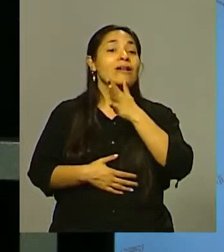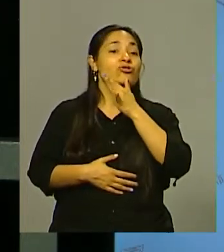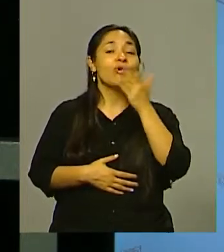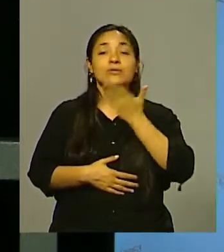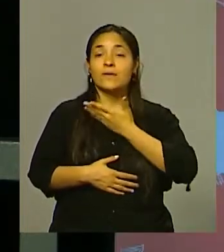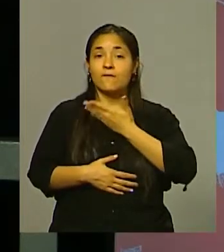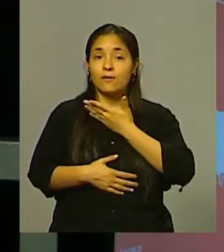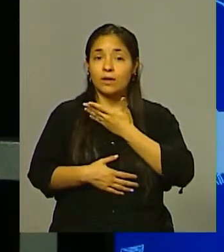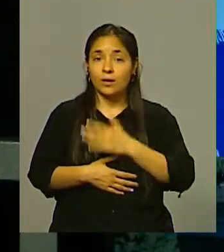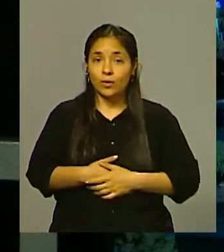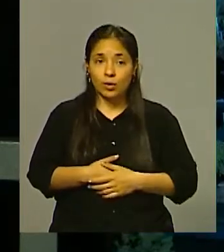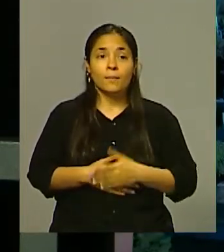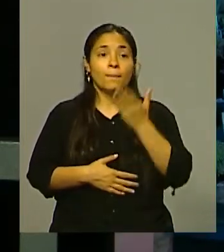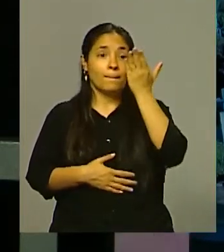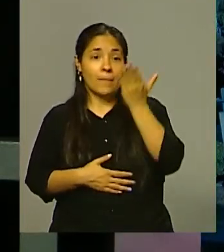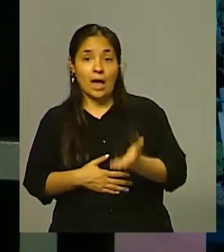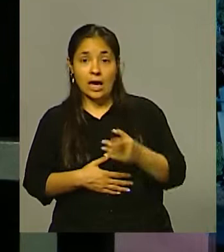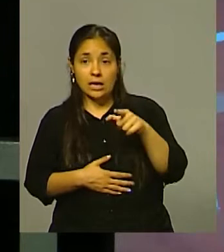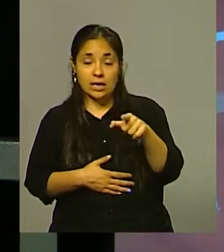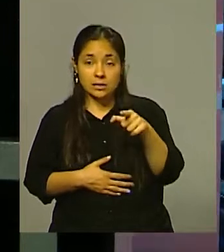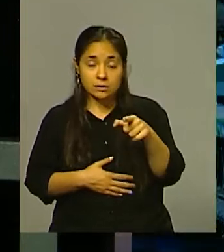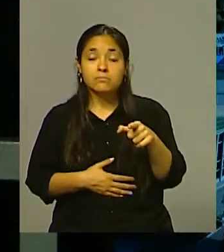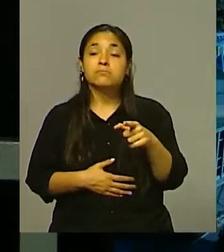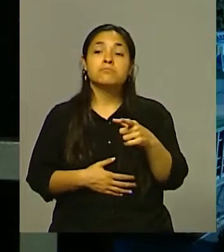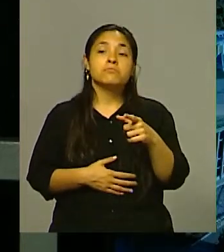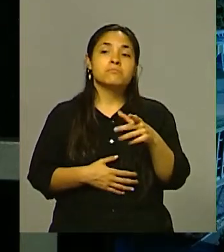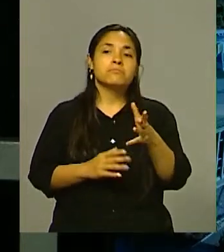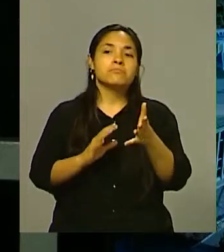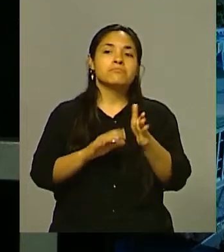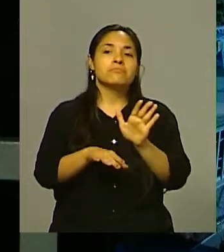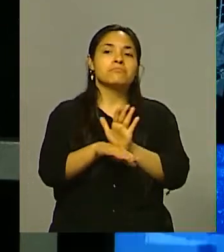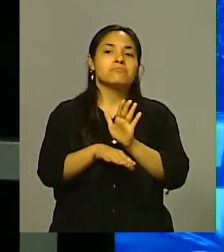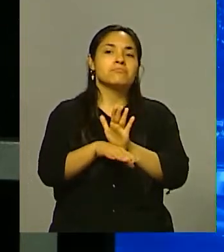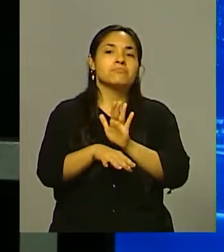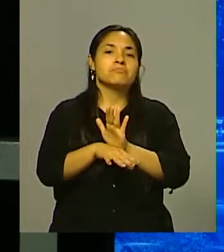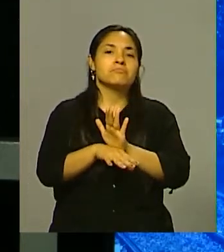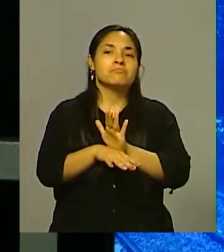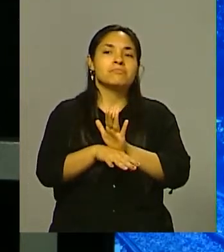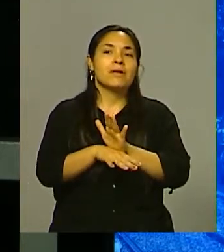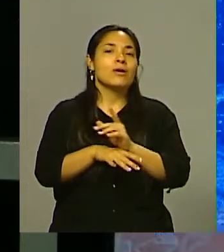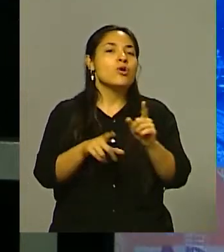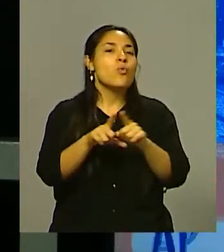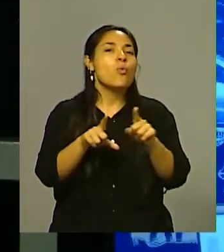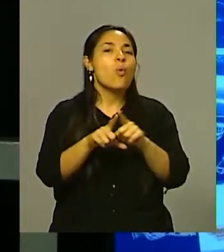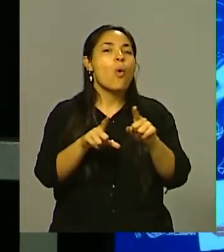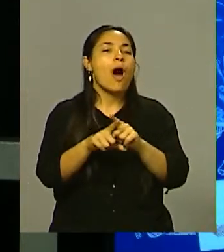Y su imagen no estaba, digamos, lo limpia que